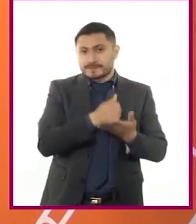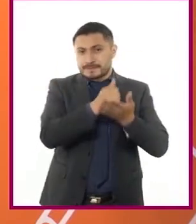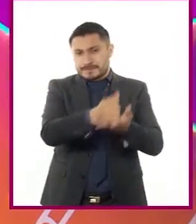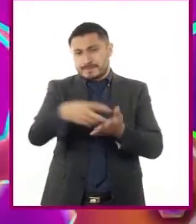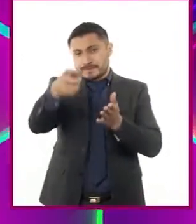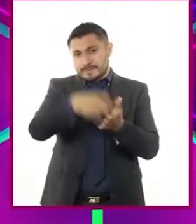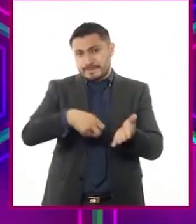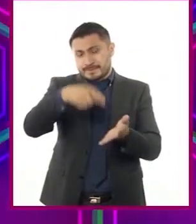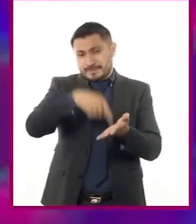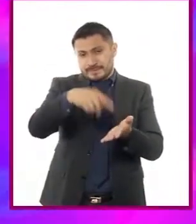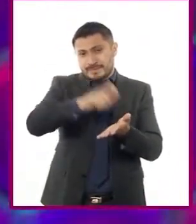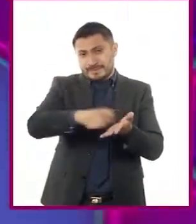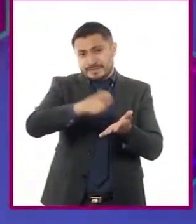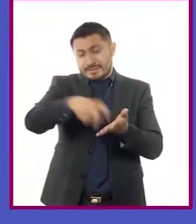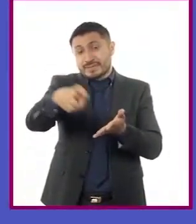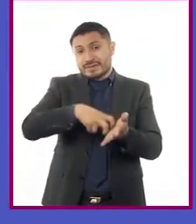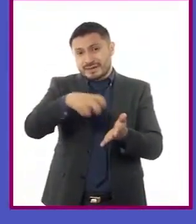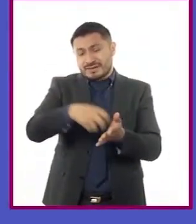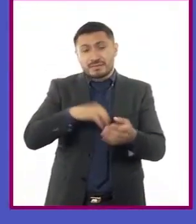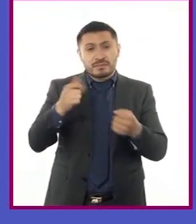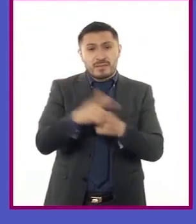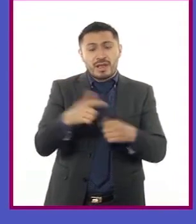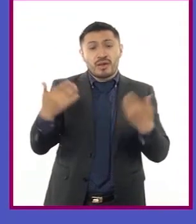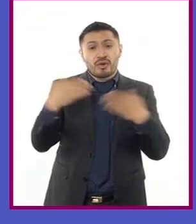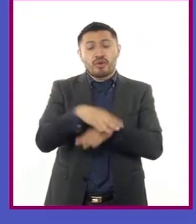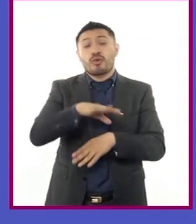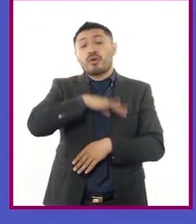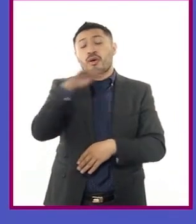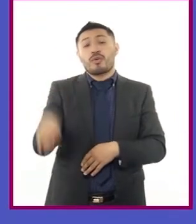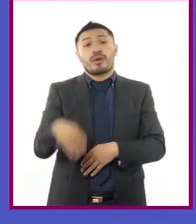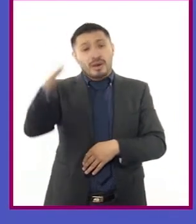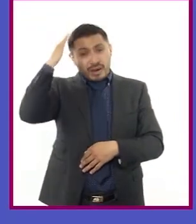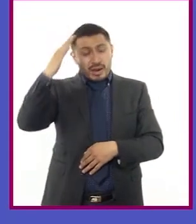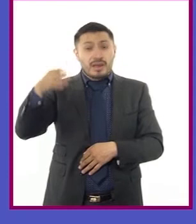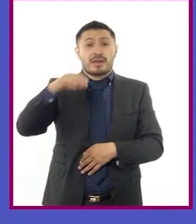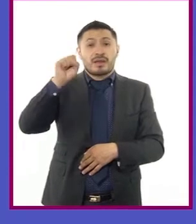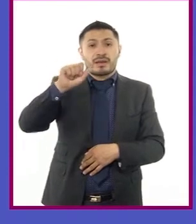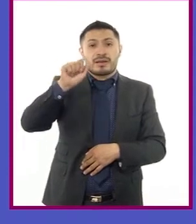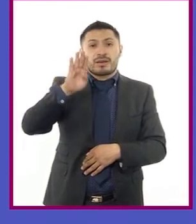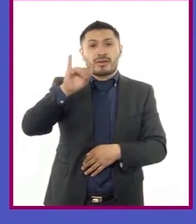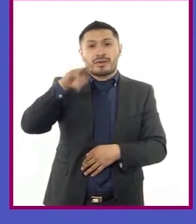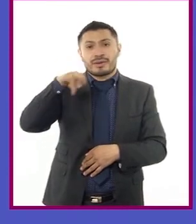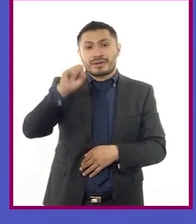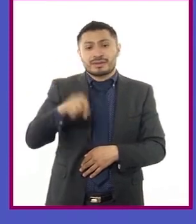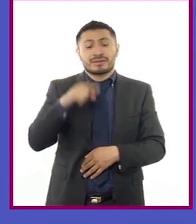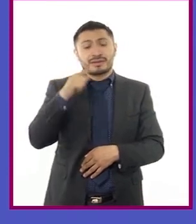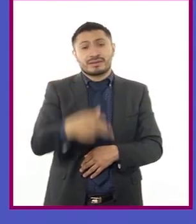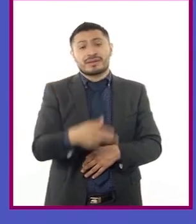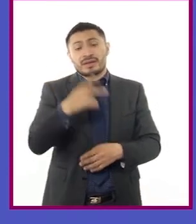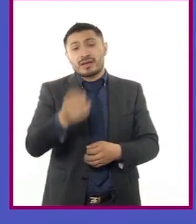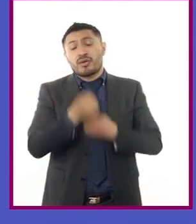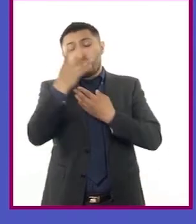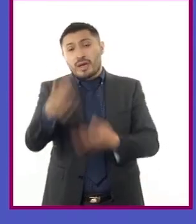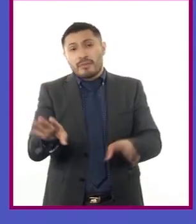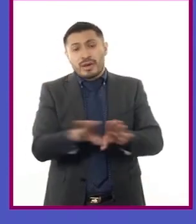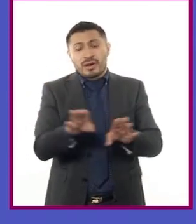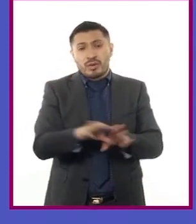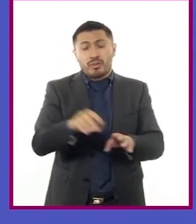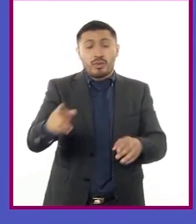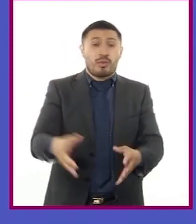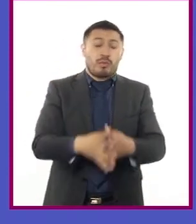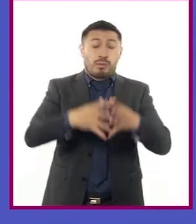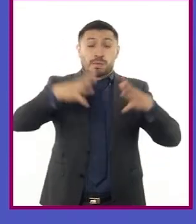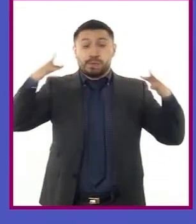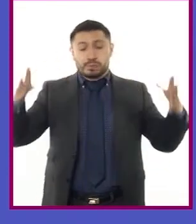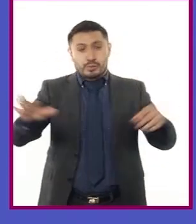corregirlo. Algo sobre la muerte, del mayor Sabines. Es un poema de los llamados de largo aliento,